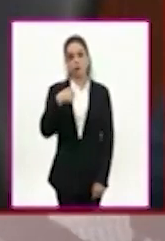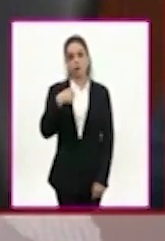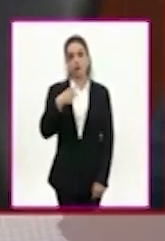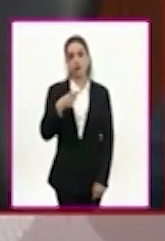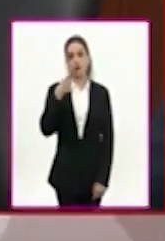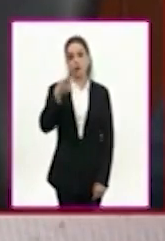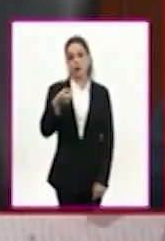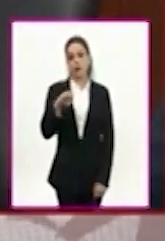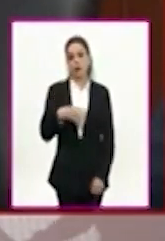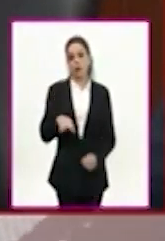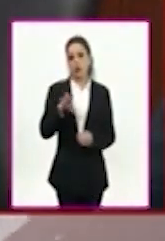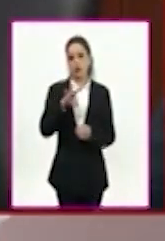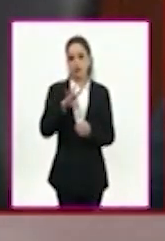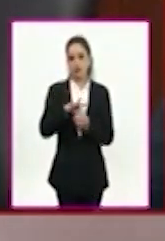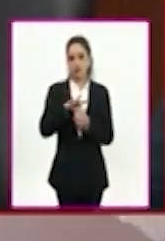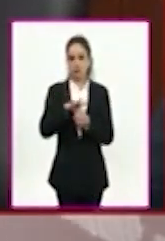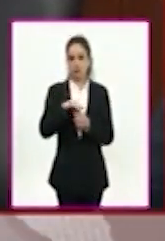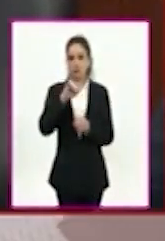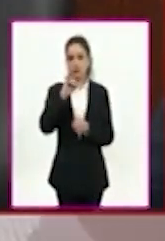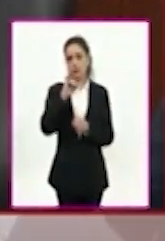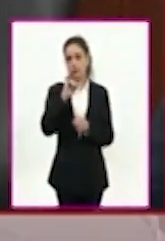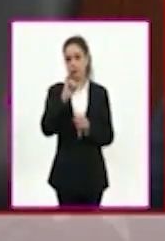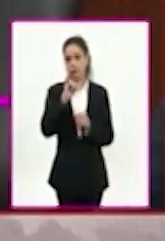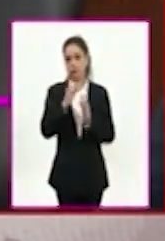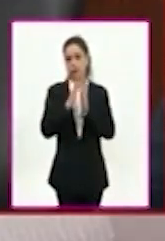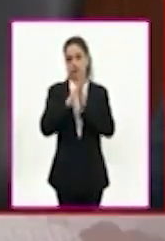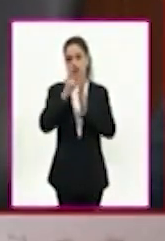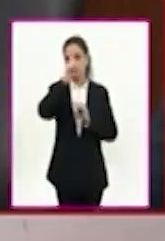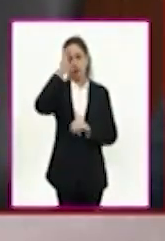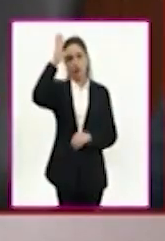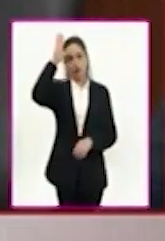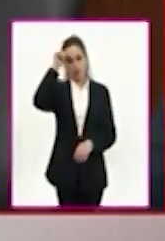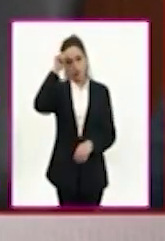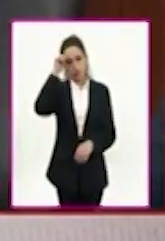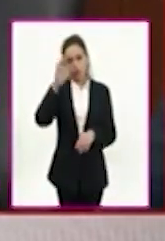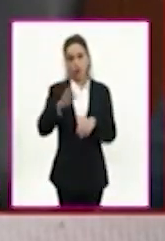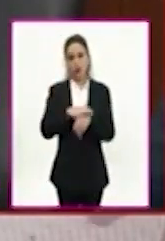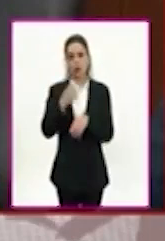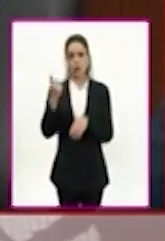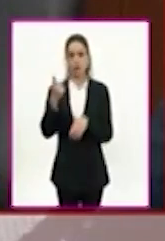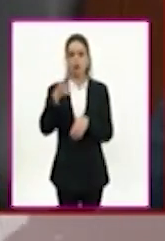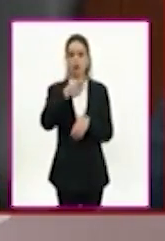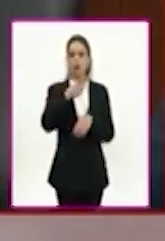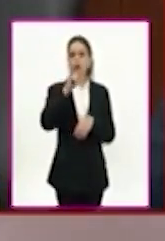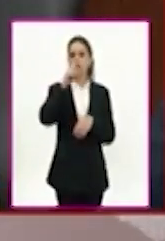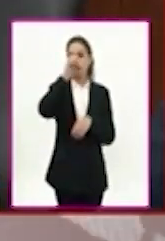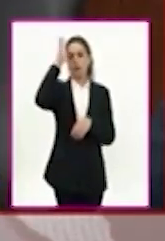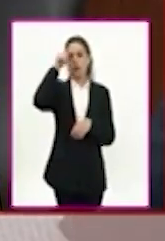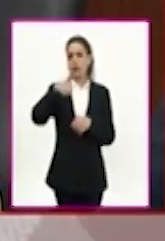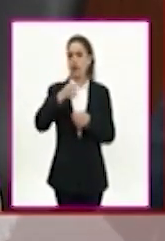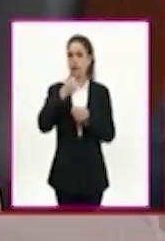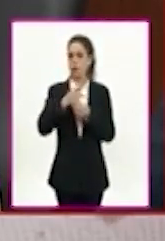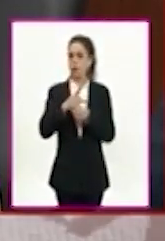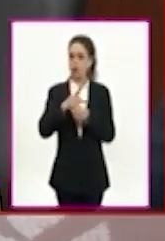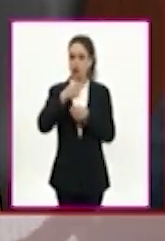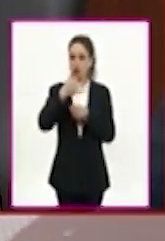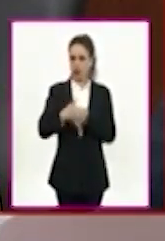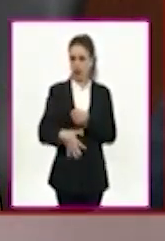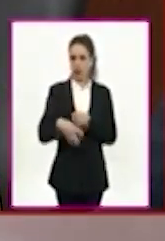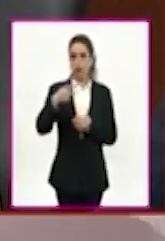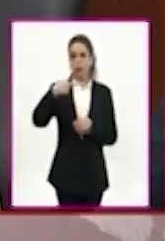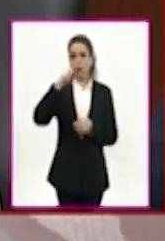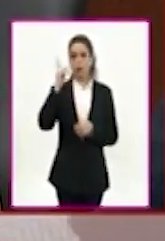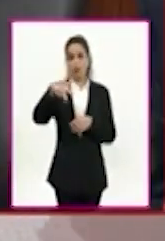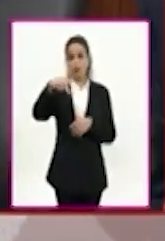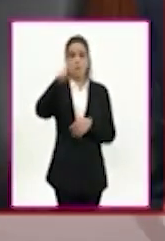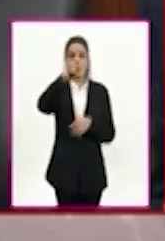próximo año. Si se llega a reducir, pues obviamente es un año que no es un año, el próximo año electoral a nivel federal,